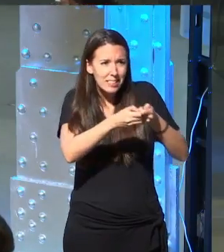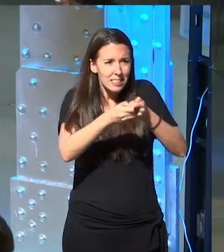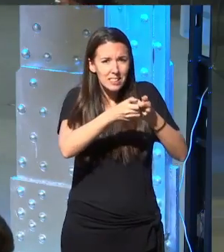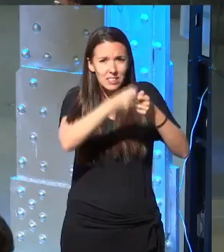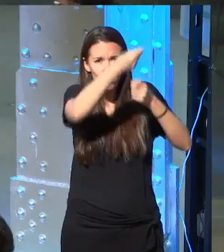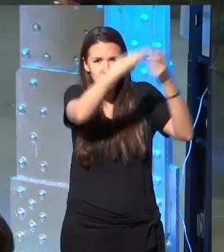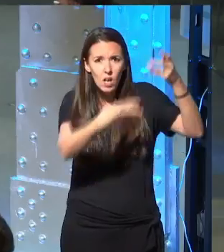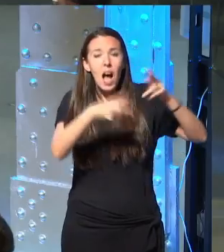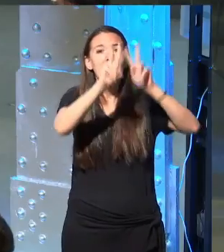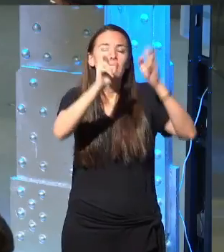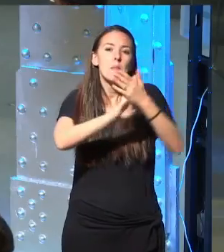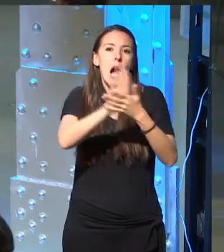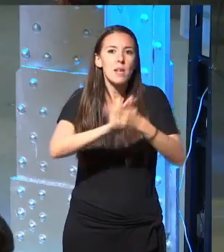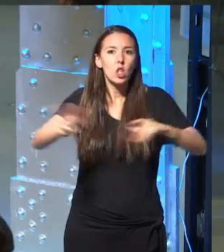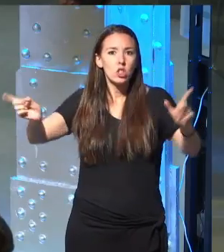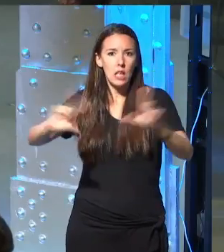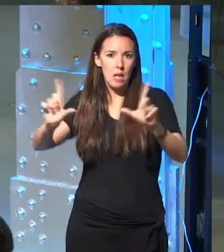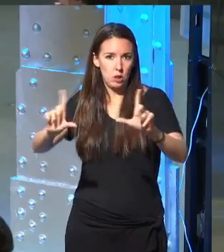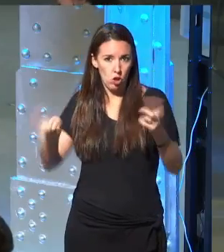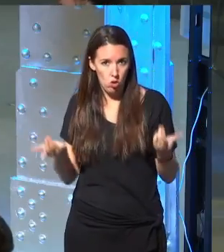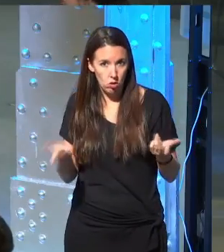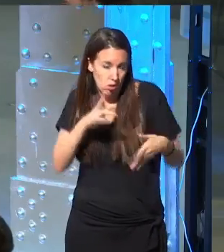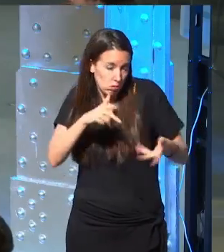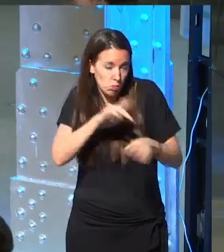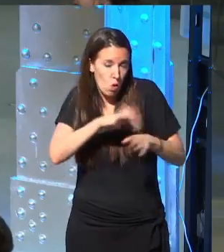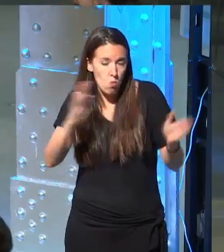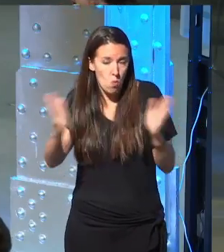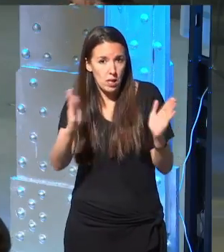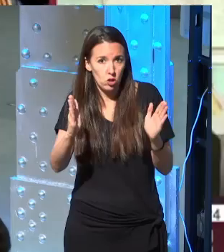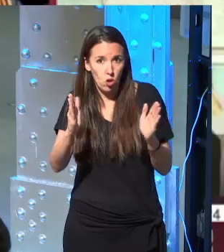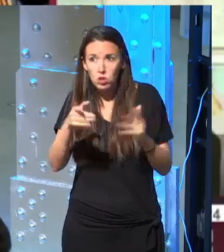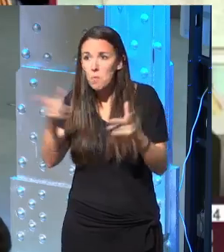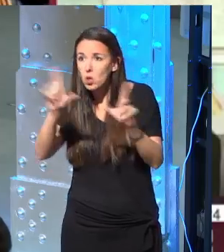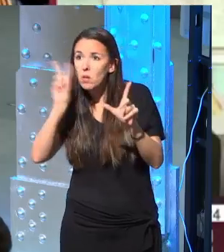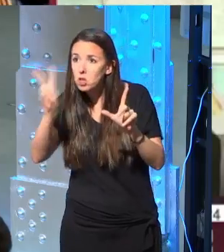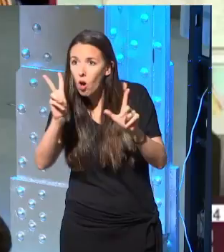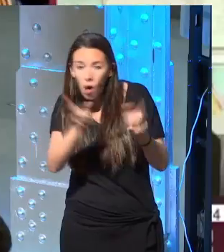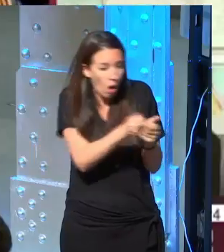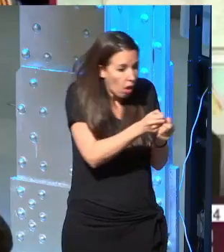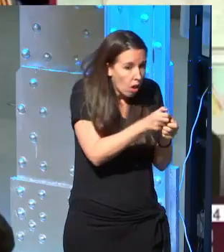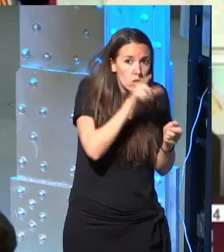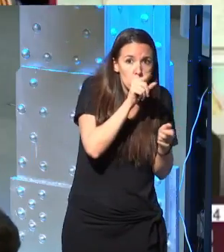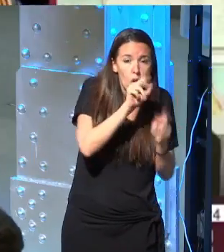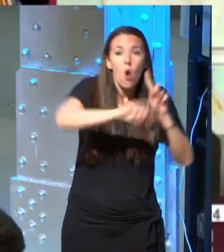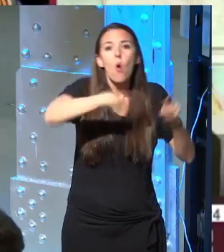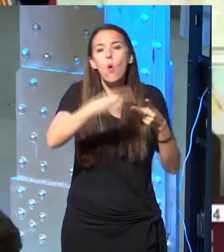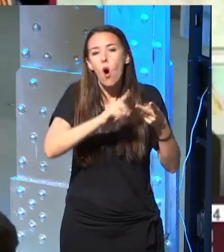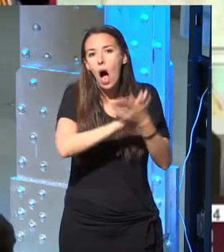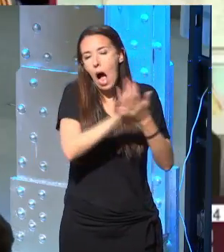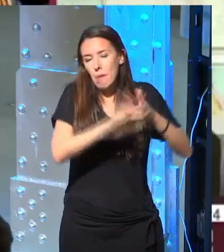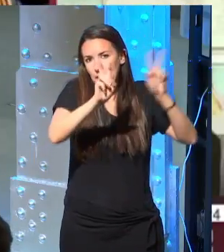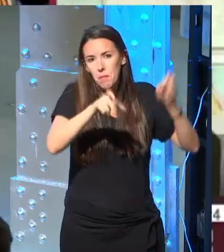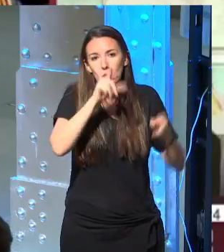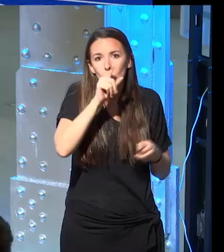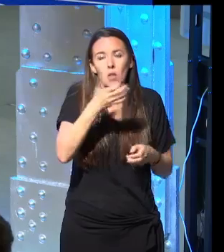algo que estaban echando en la tele en ese momento. También cuando comentamos cuando la gente comenta otros fenómenos en